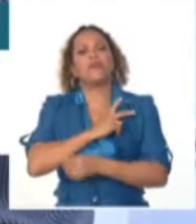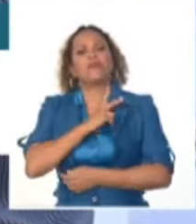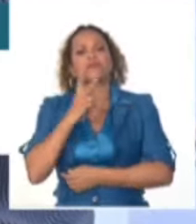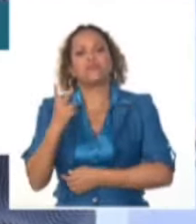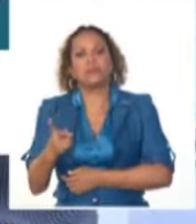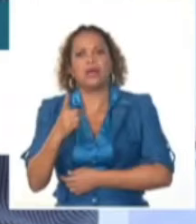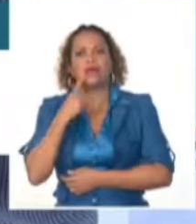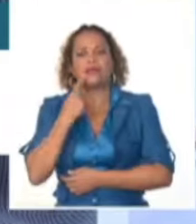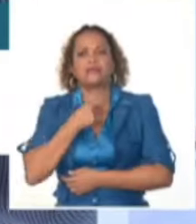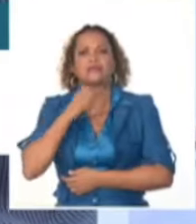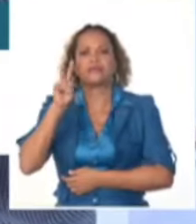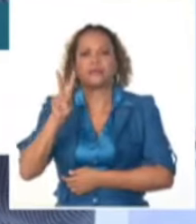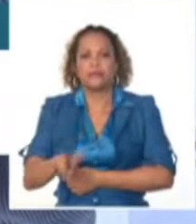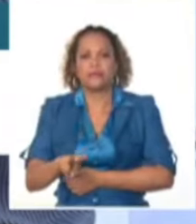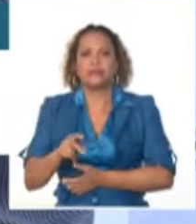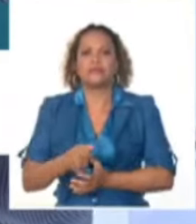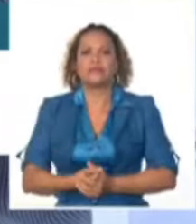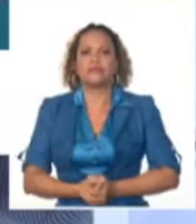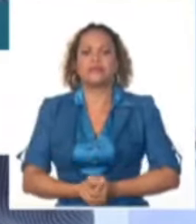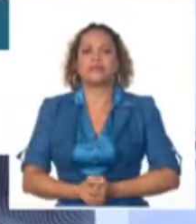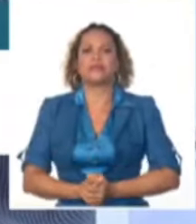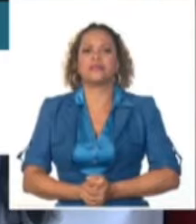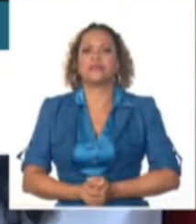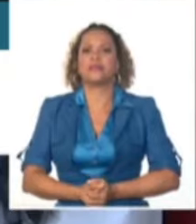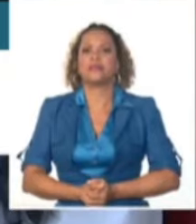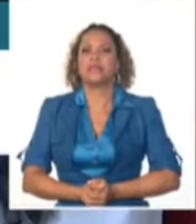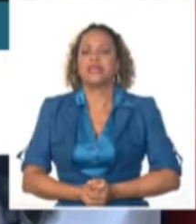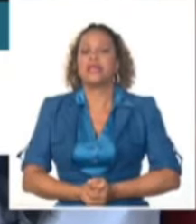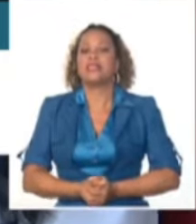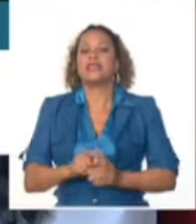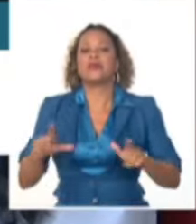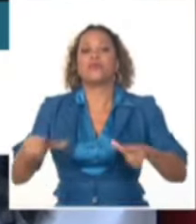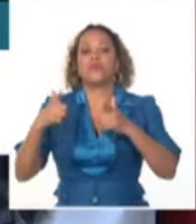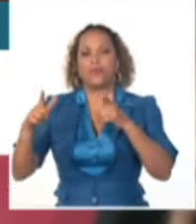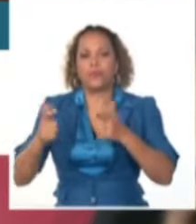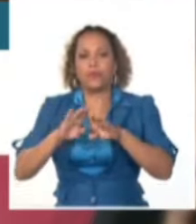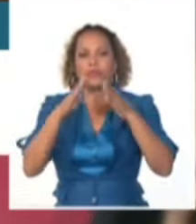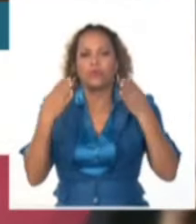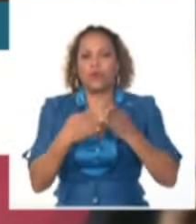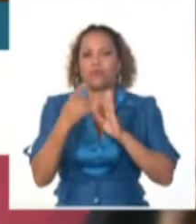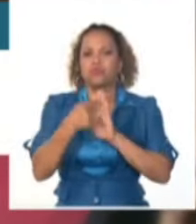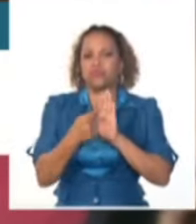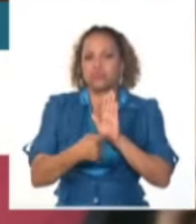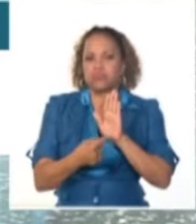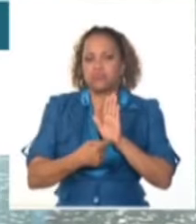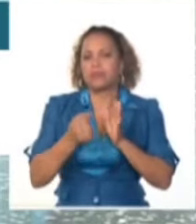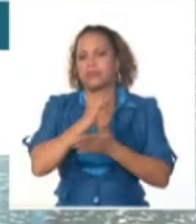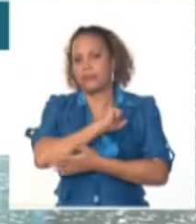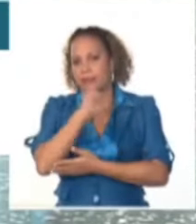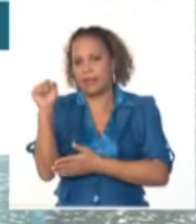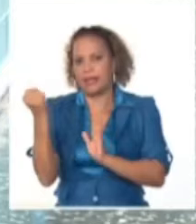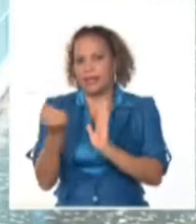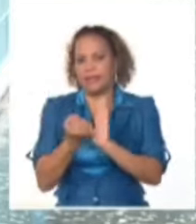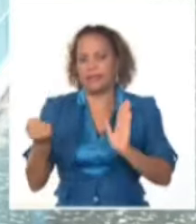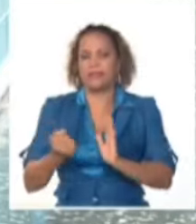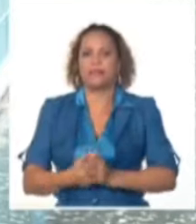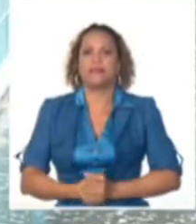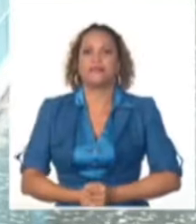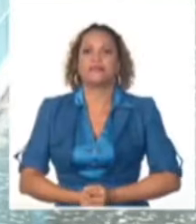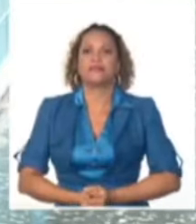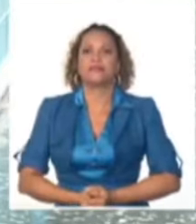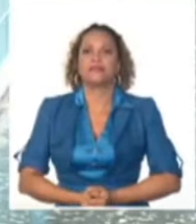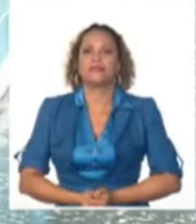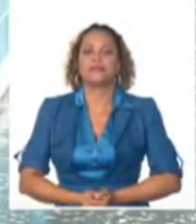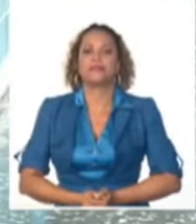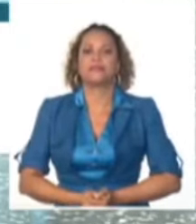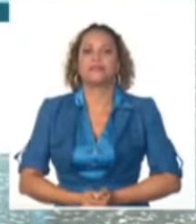a evaluación y tras cumplir altos estándares de calidad logran la acreditación. Muy significativo